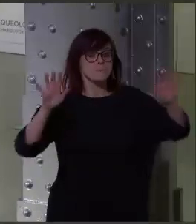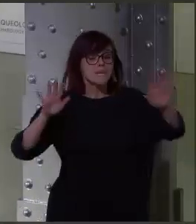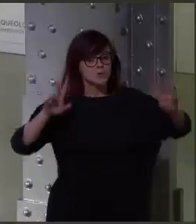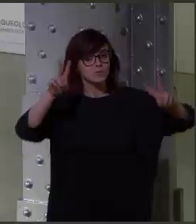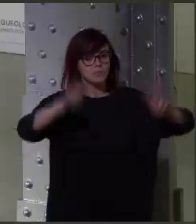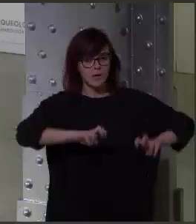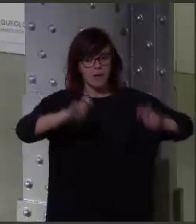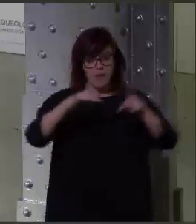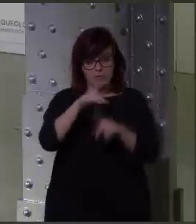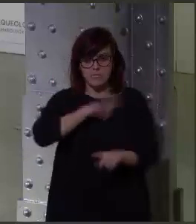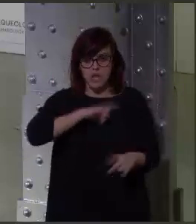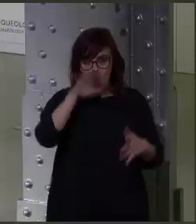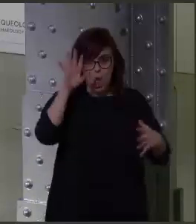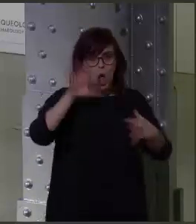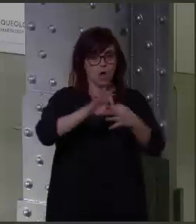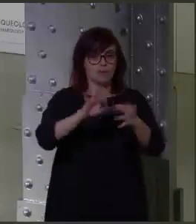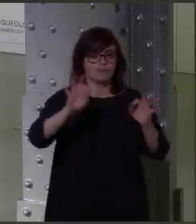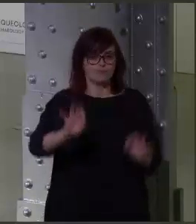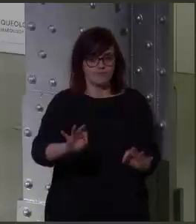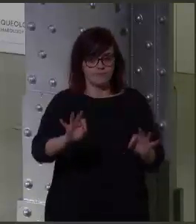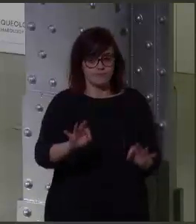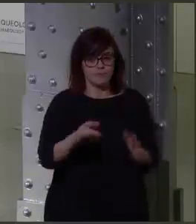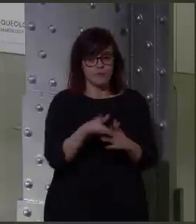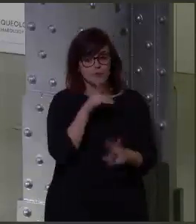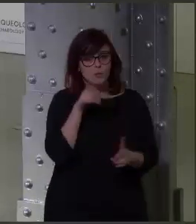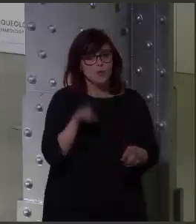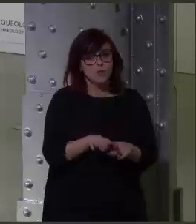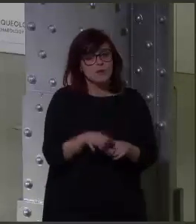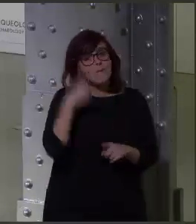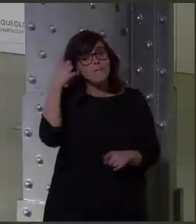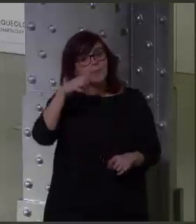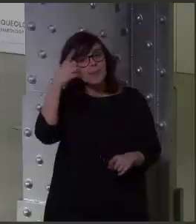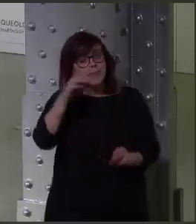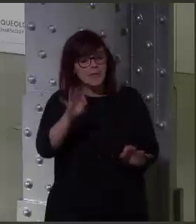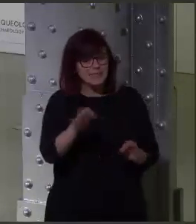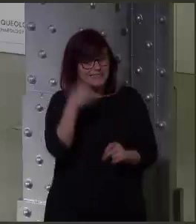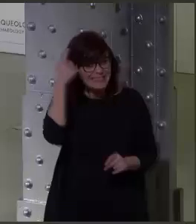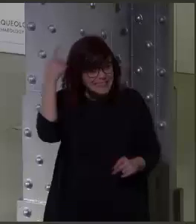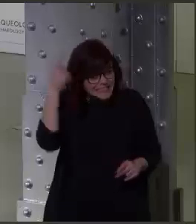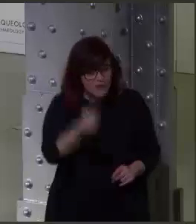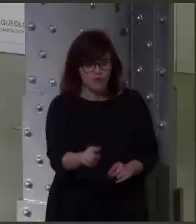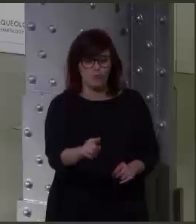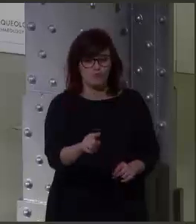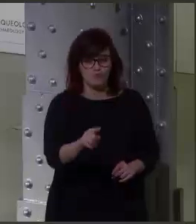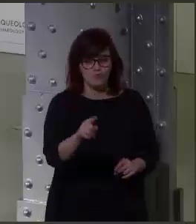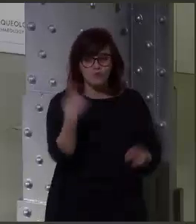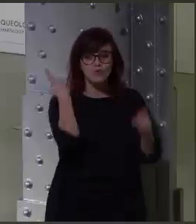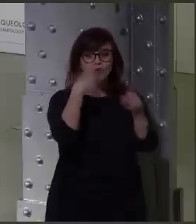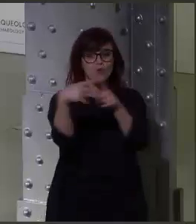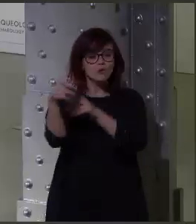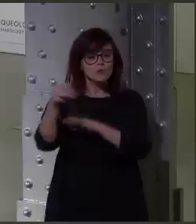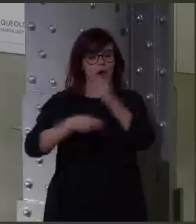cuestión de sentido común, ¿no? De que ya sabemos, que ya lo he dicho, sabemos que hay cosas